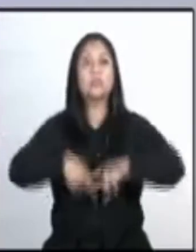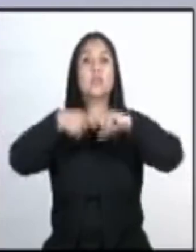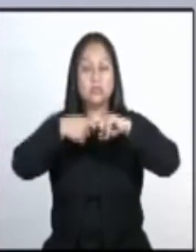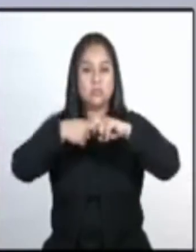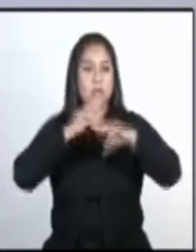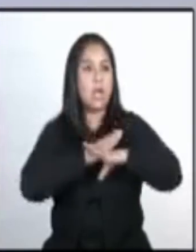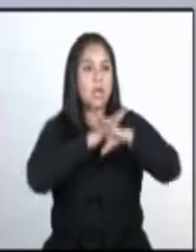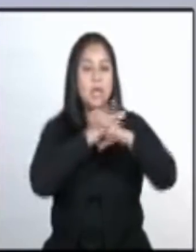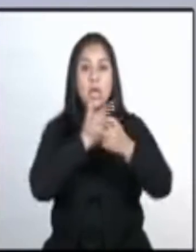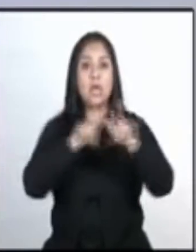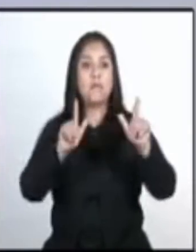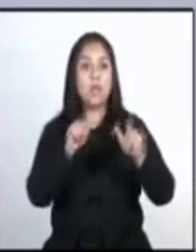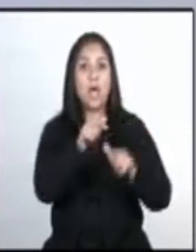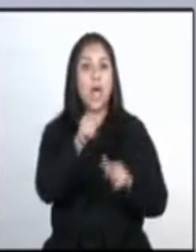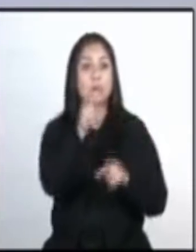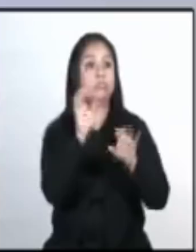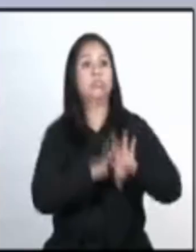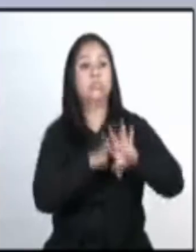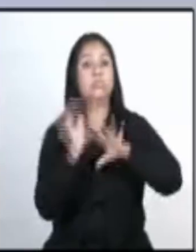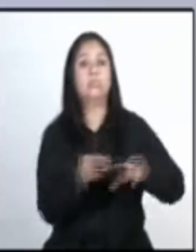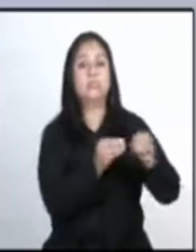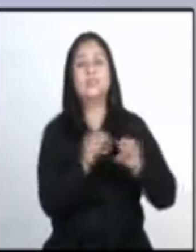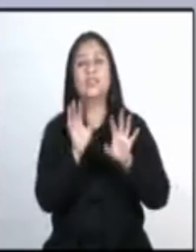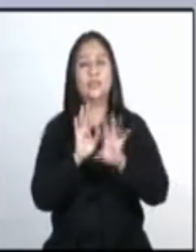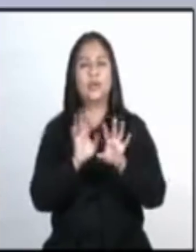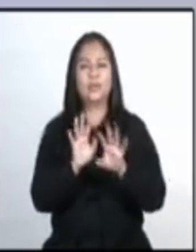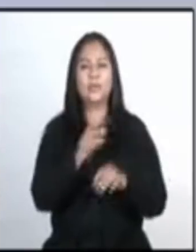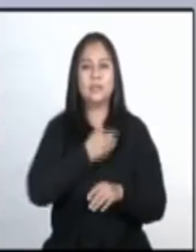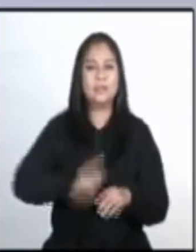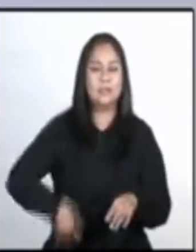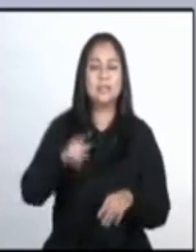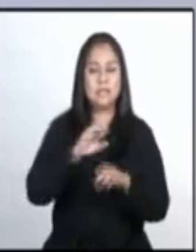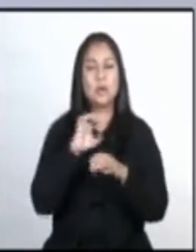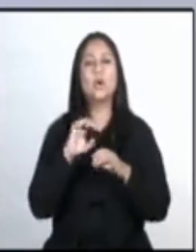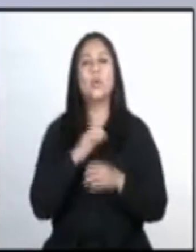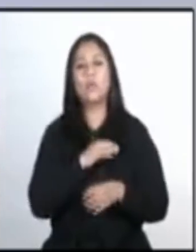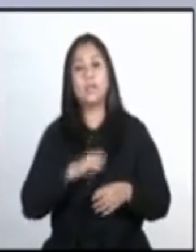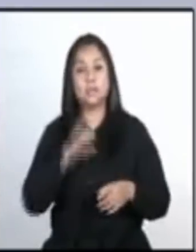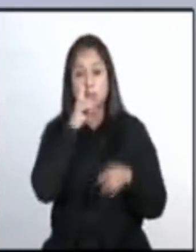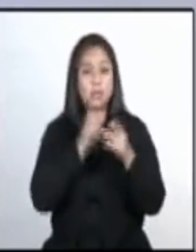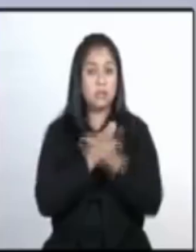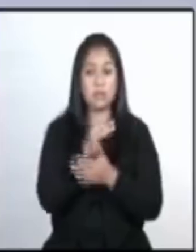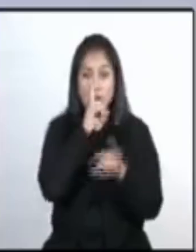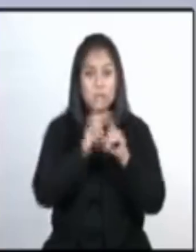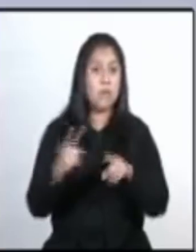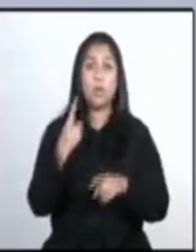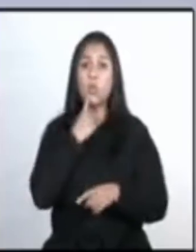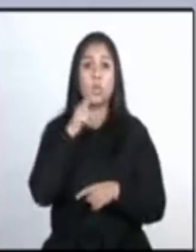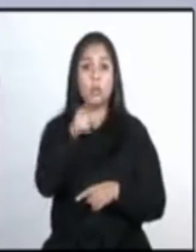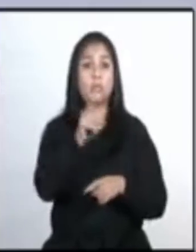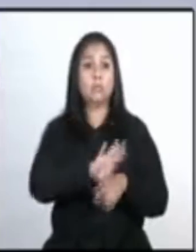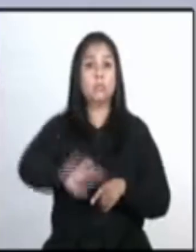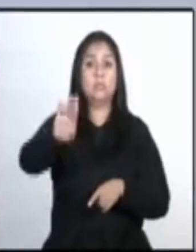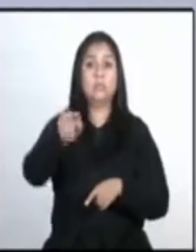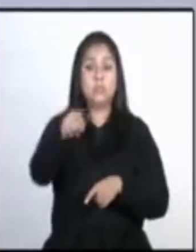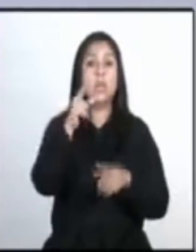las garantías comprenda la suspensión temporal del Estado de Derecho o que autorice a los gobernantes a apartar su conducta